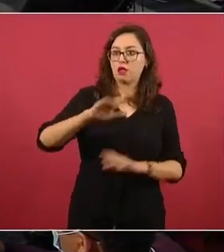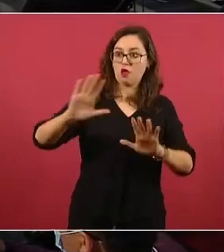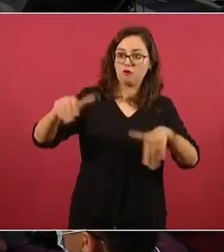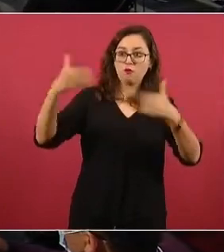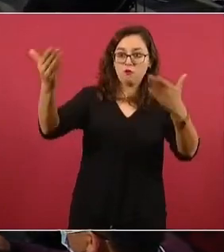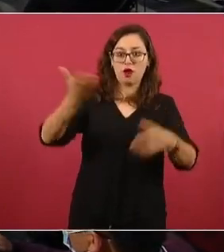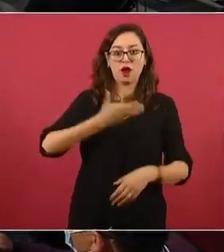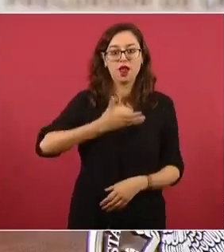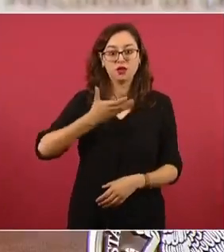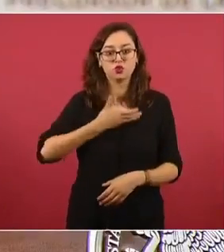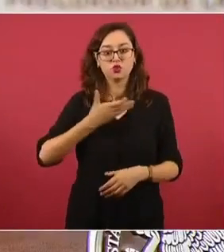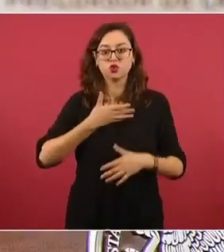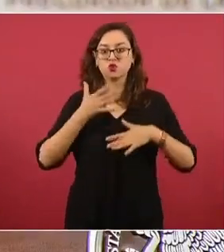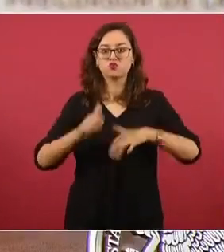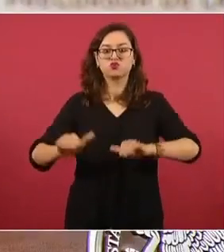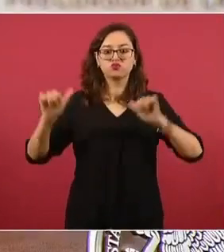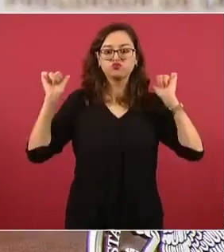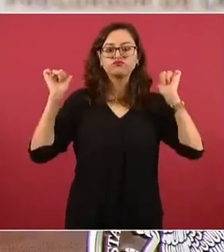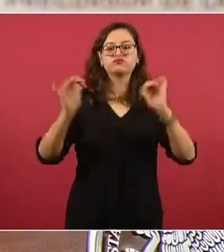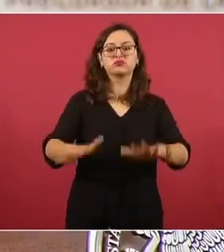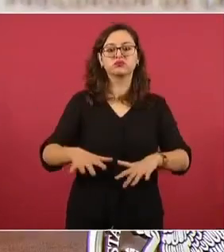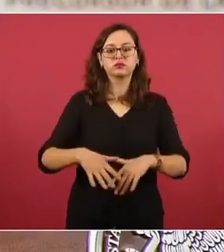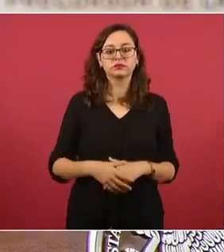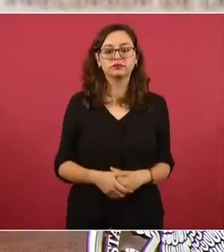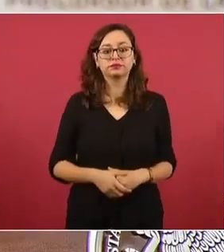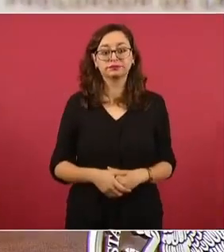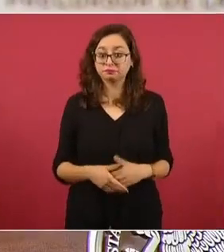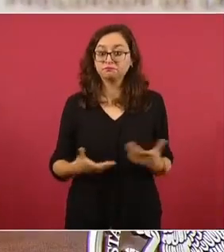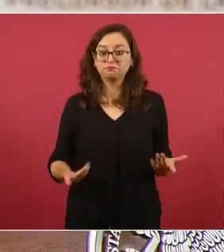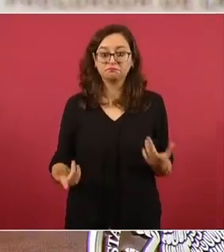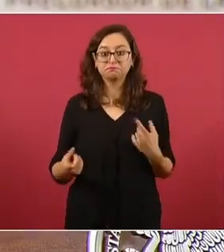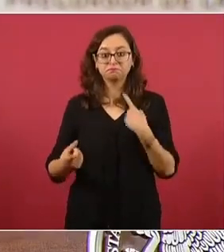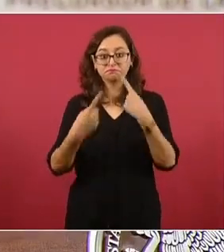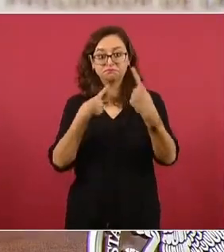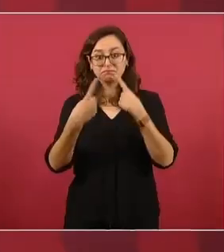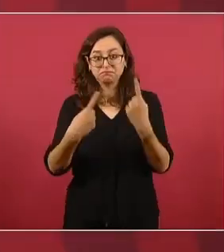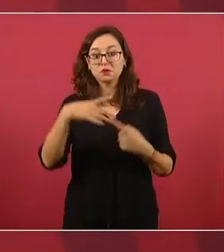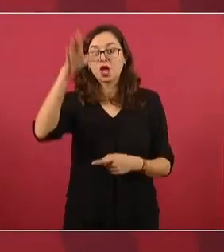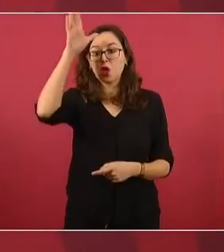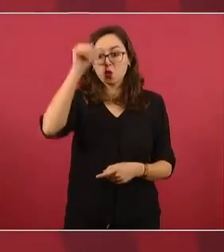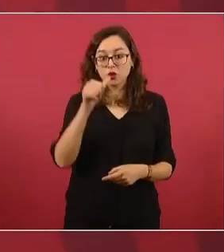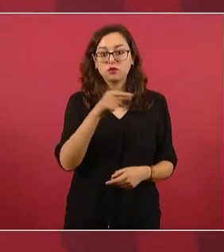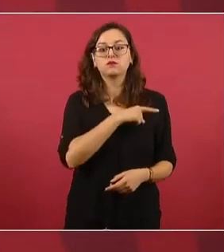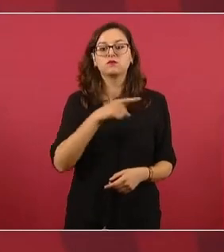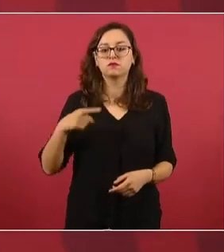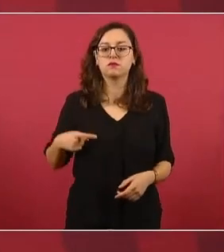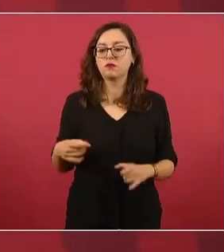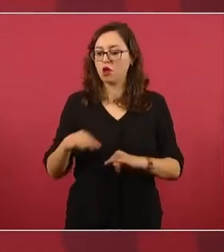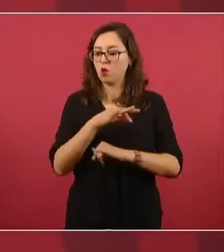y se llegó al acuerdo de que les tenían que pagar una indemnización.